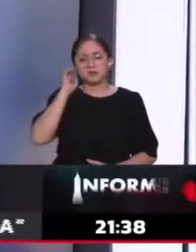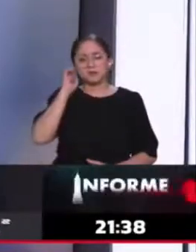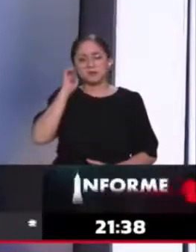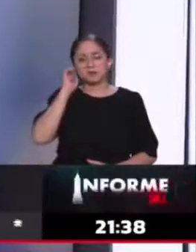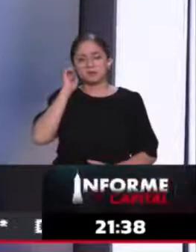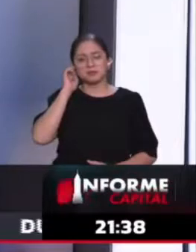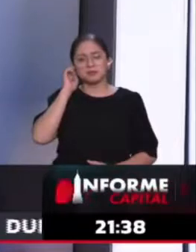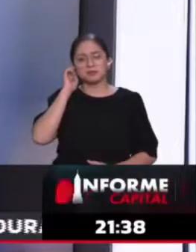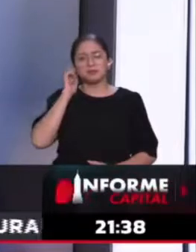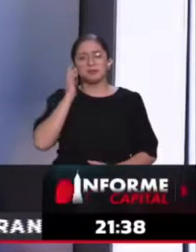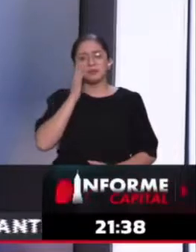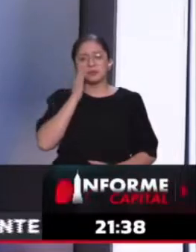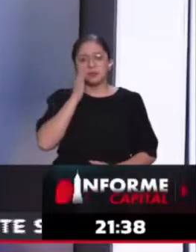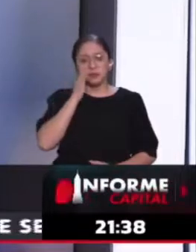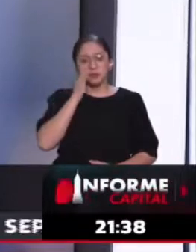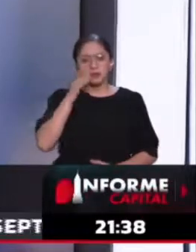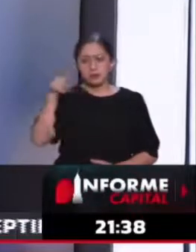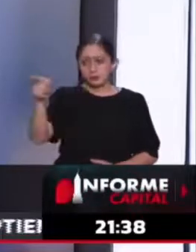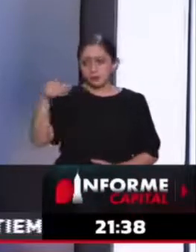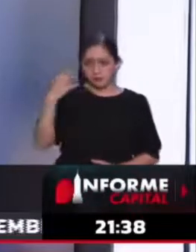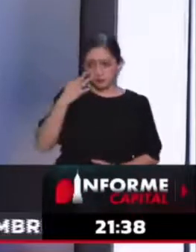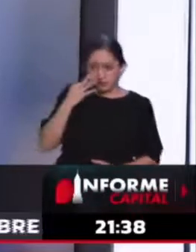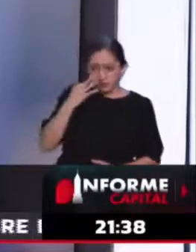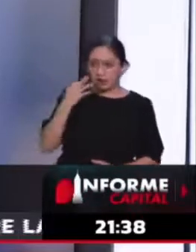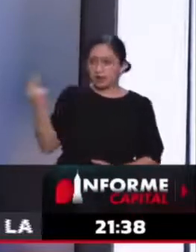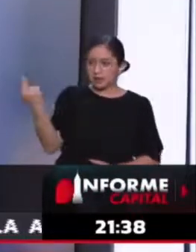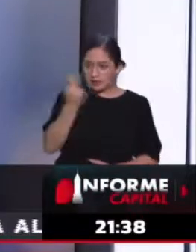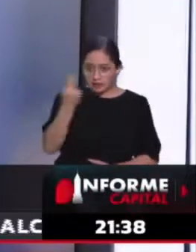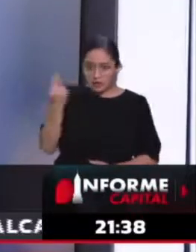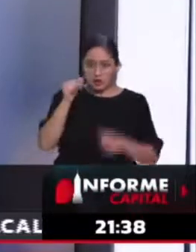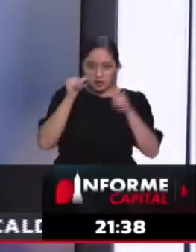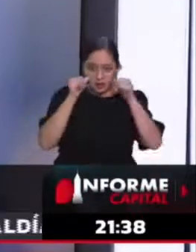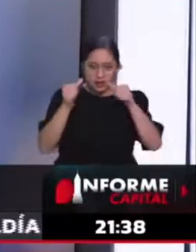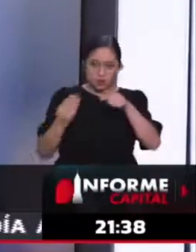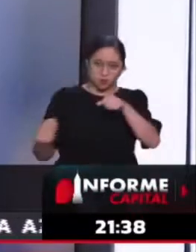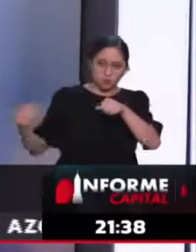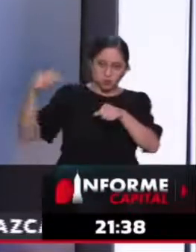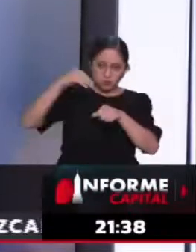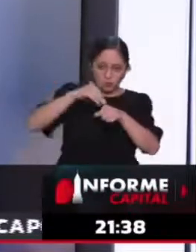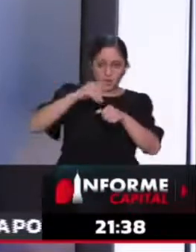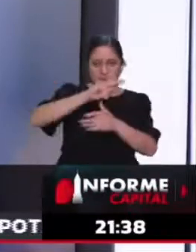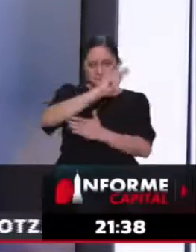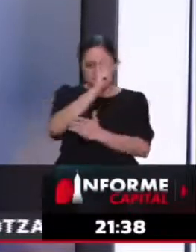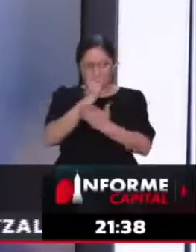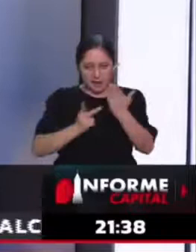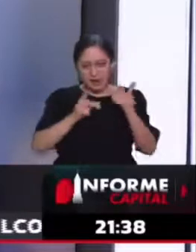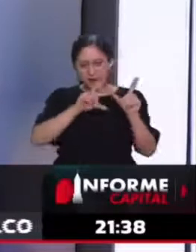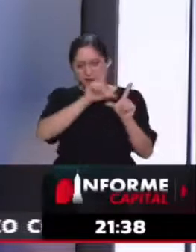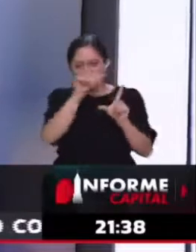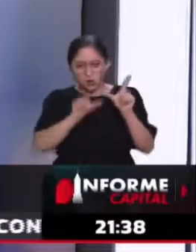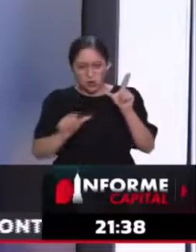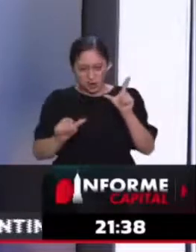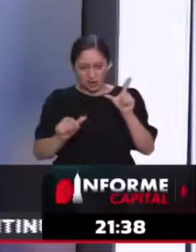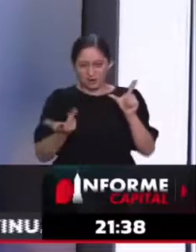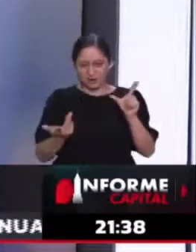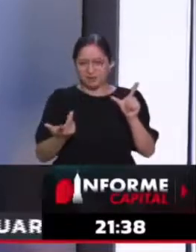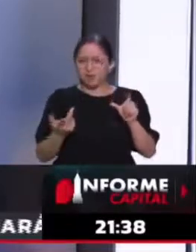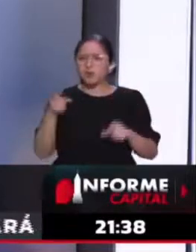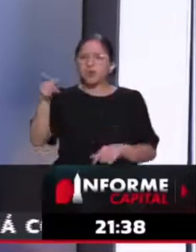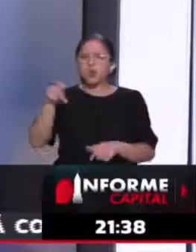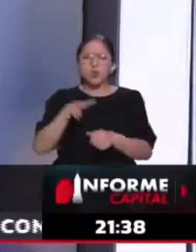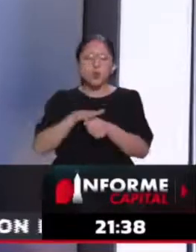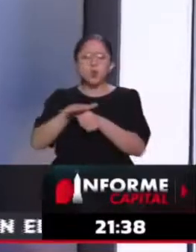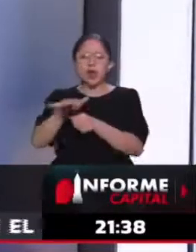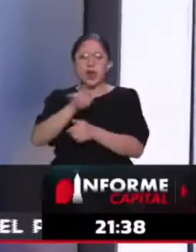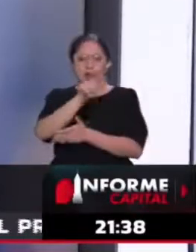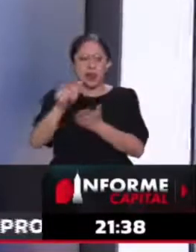de tomar en cuenta una serie de acciones e incluirlas dentro del Plan Nacional de Desarrollo. Habla de políticas públicas. ¿De qué políticas